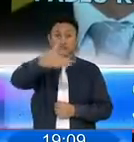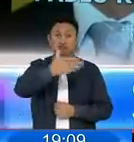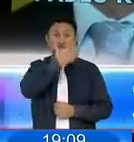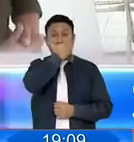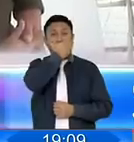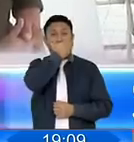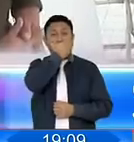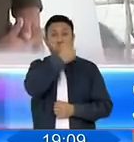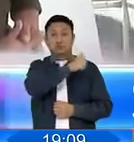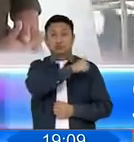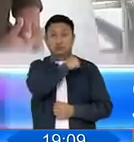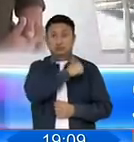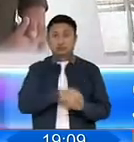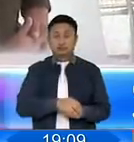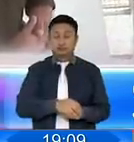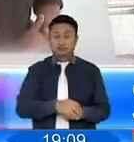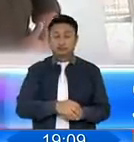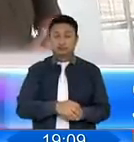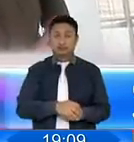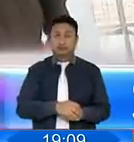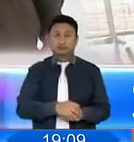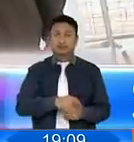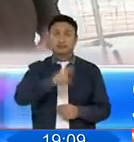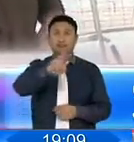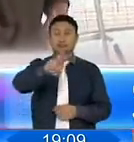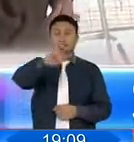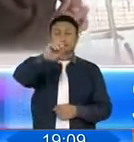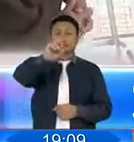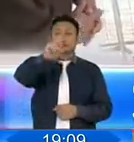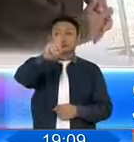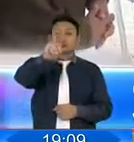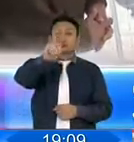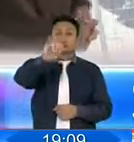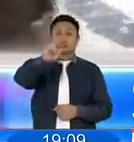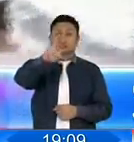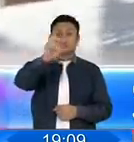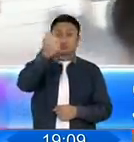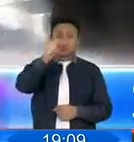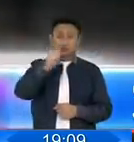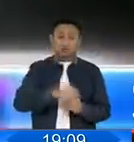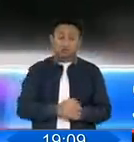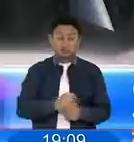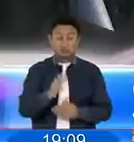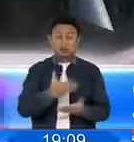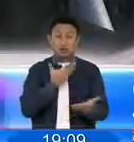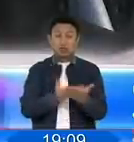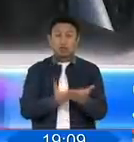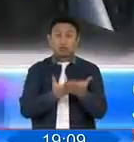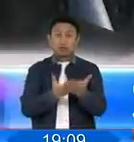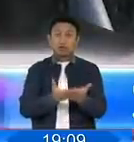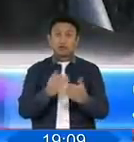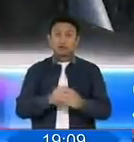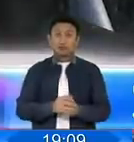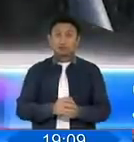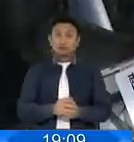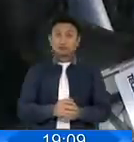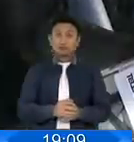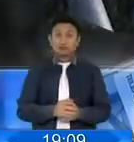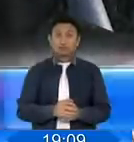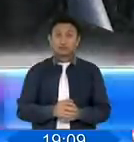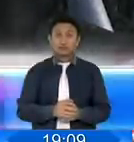Felipe Rodríguez, abogado de Valda, adelanta los elementos de convicción que presentarán. Aparte que tenemos más de 10 horas